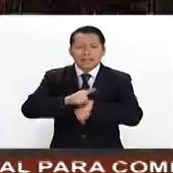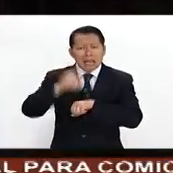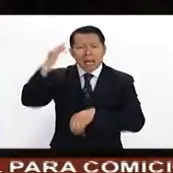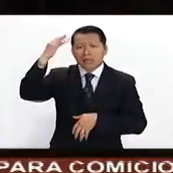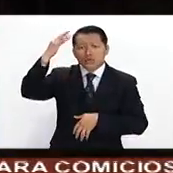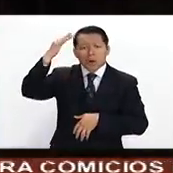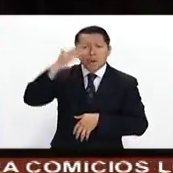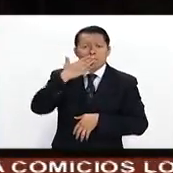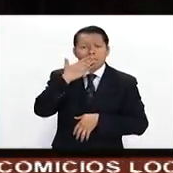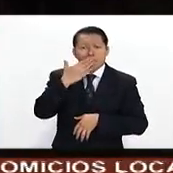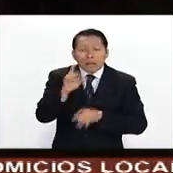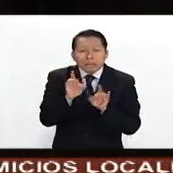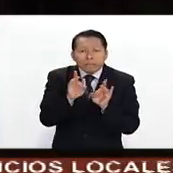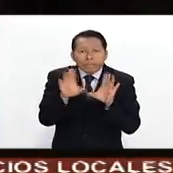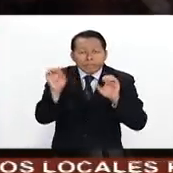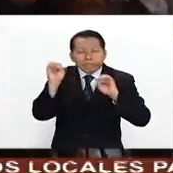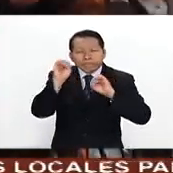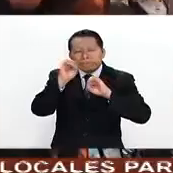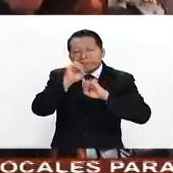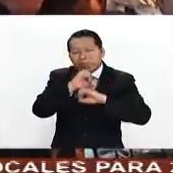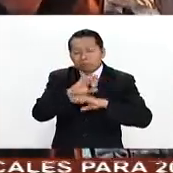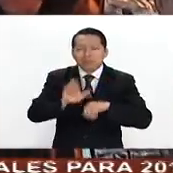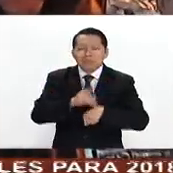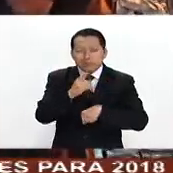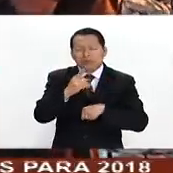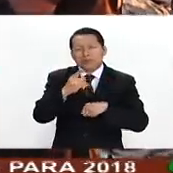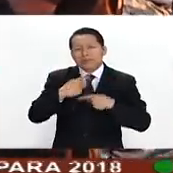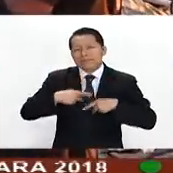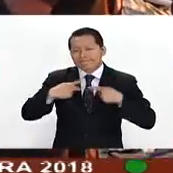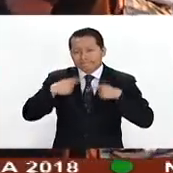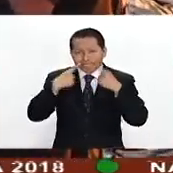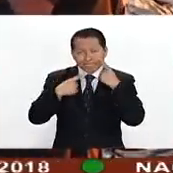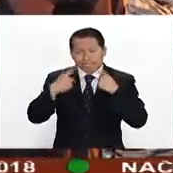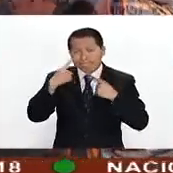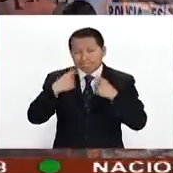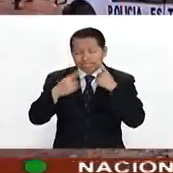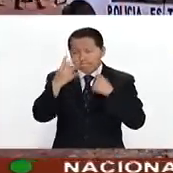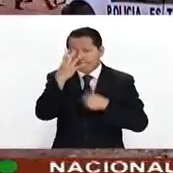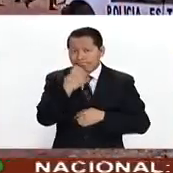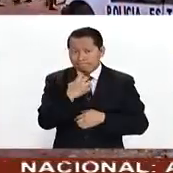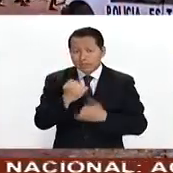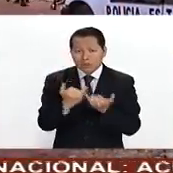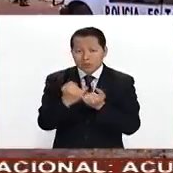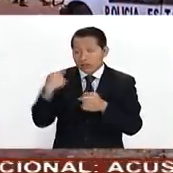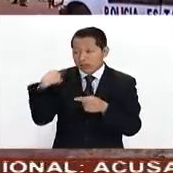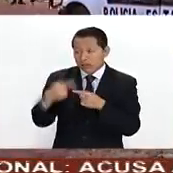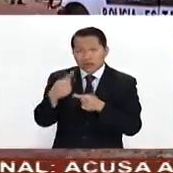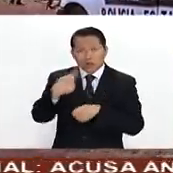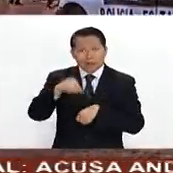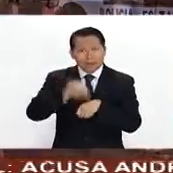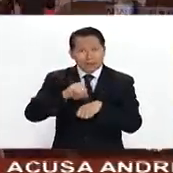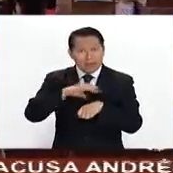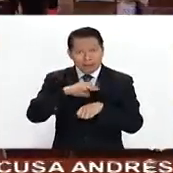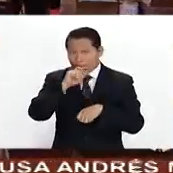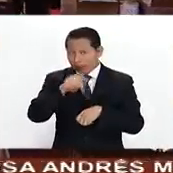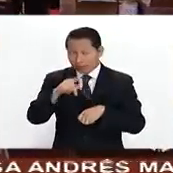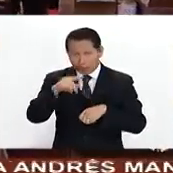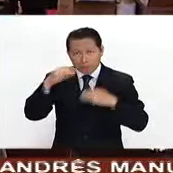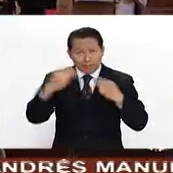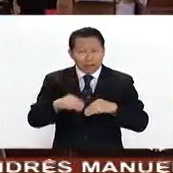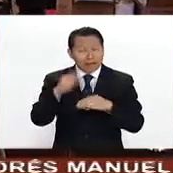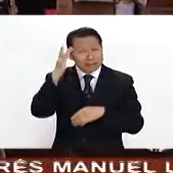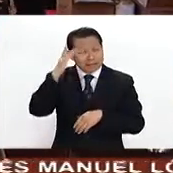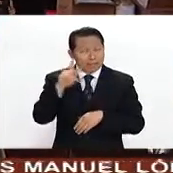que se ensombreció en segundos, dejó llanto y dolor. A casi una semana desde la tragedia del mercado de San Pablito